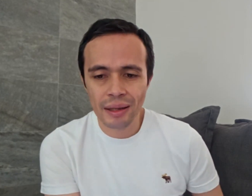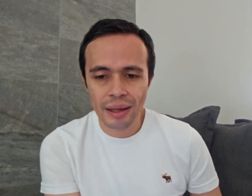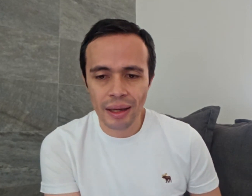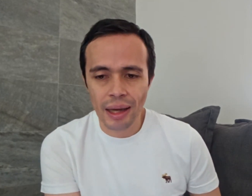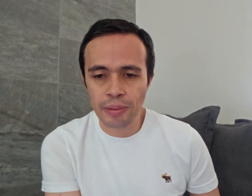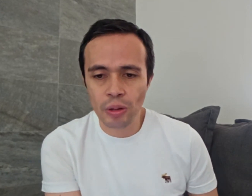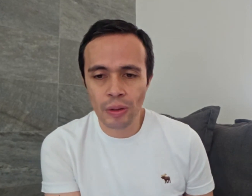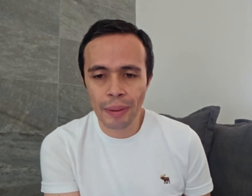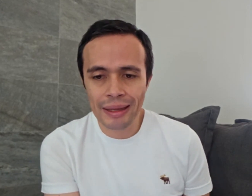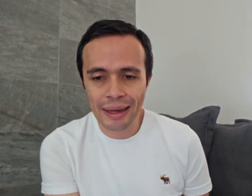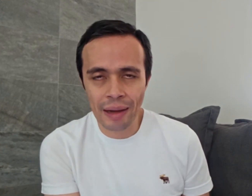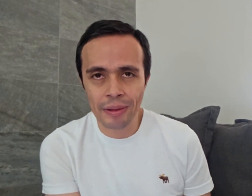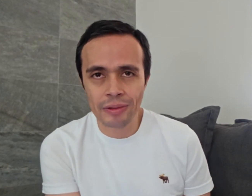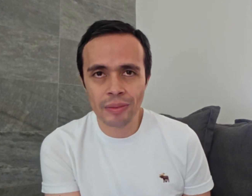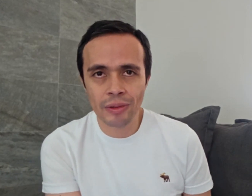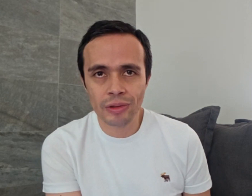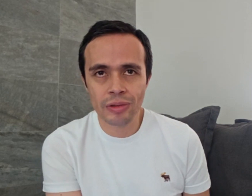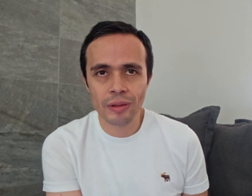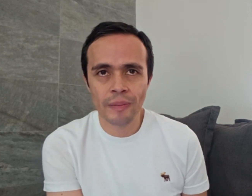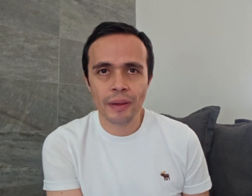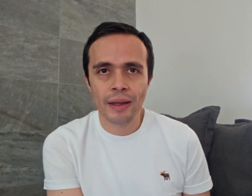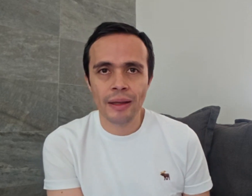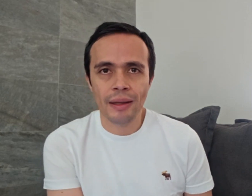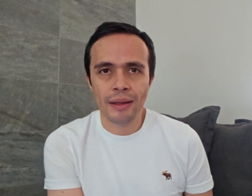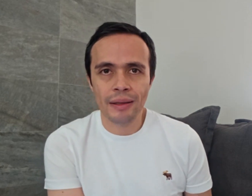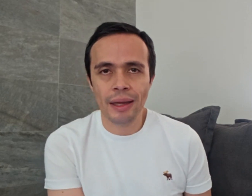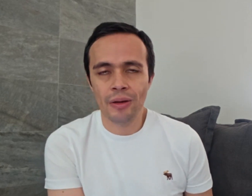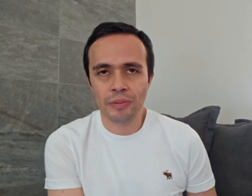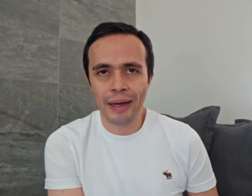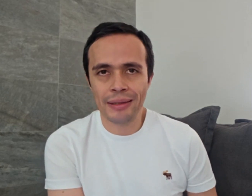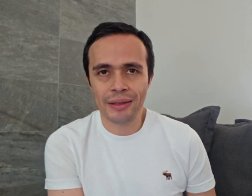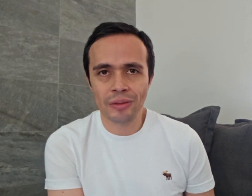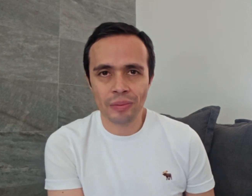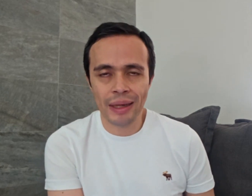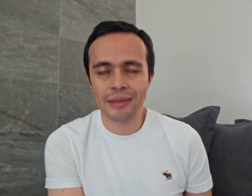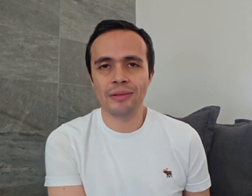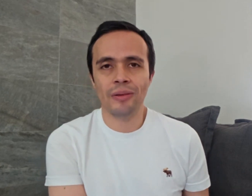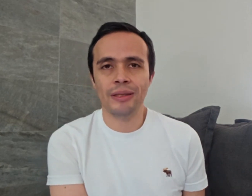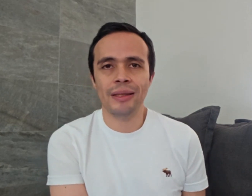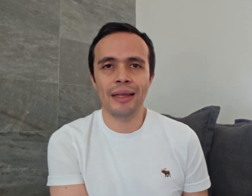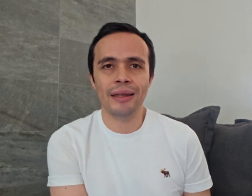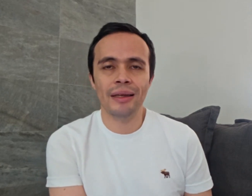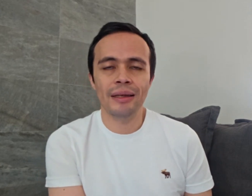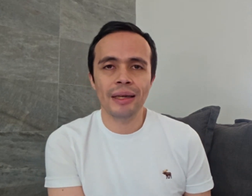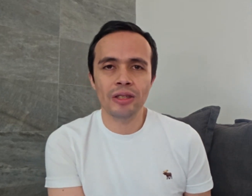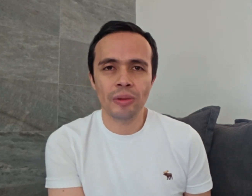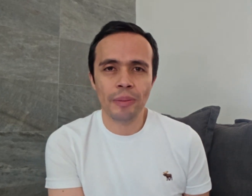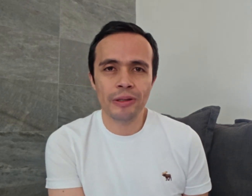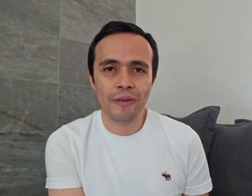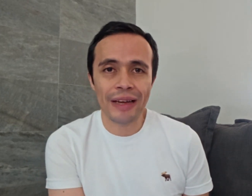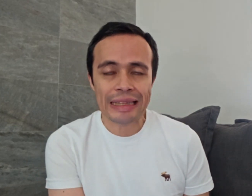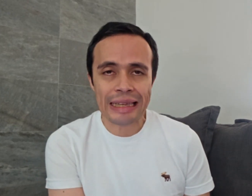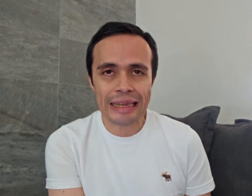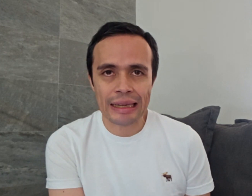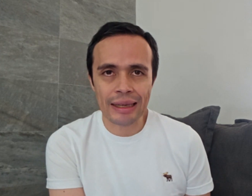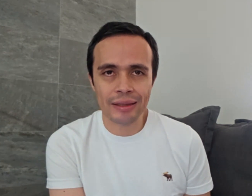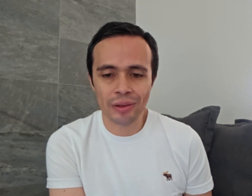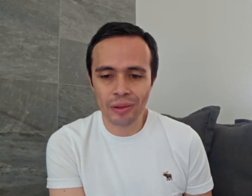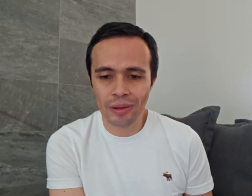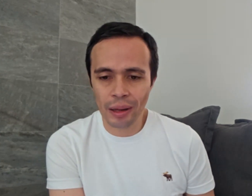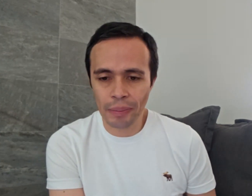es absolutamente grave. Somos de los países con más obesidad y sobrepeso